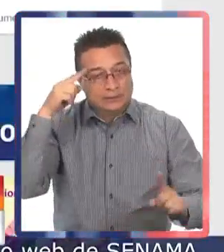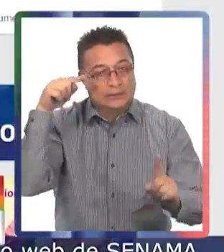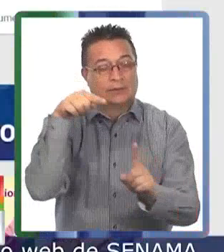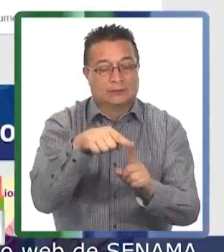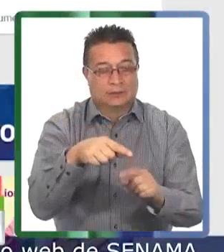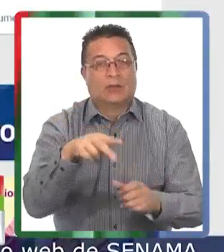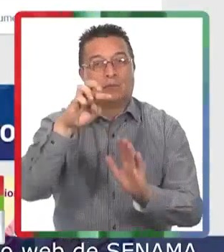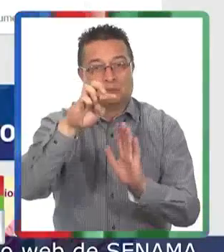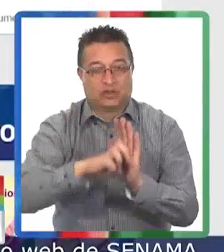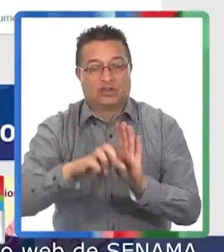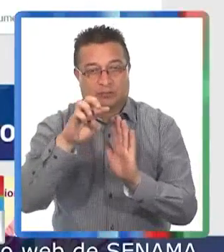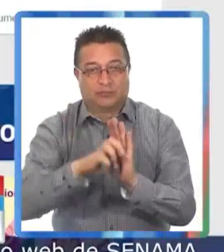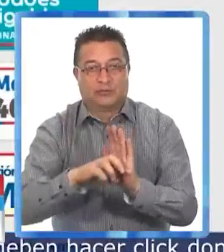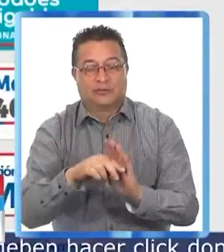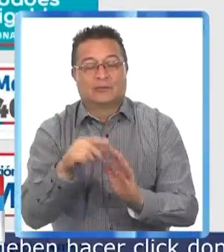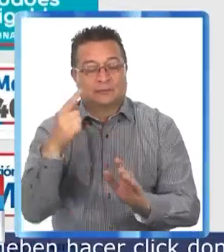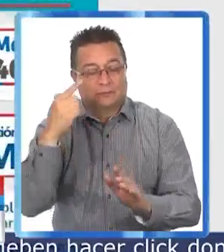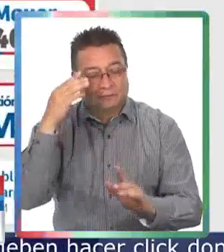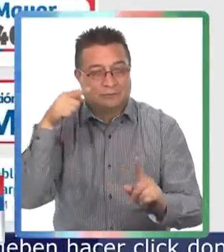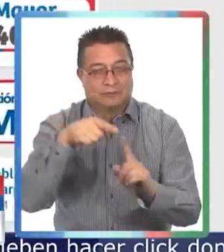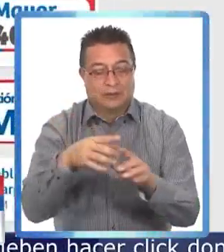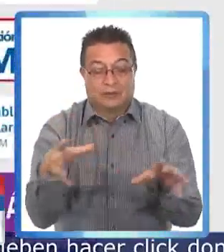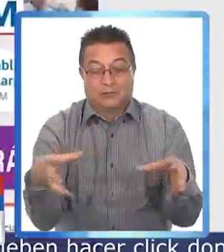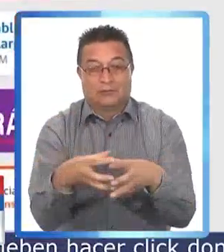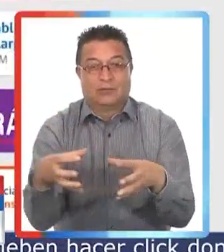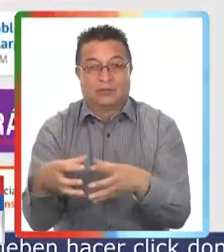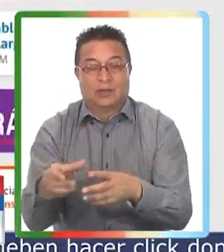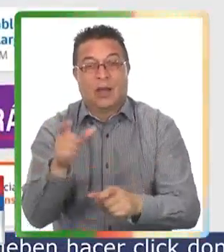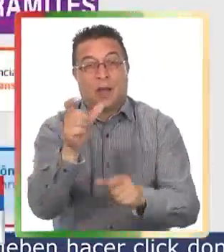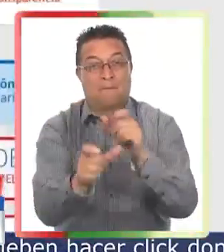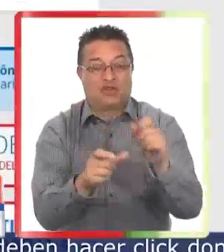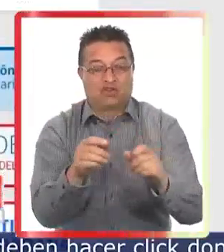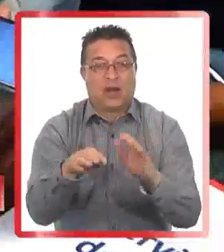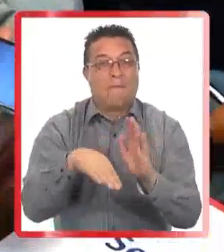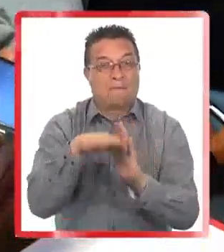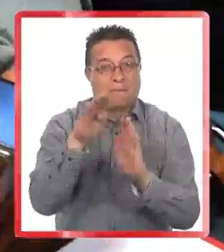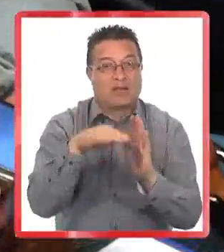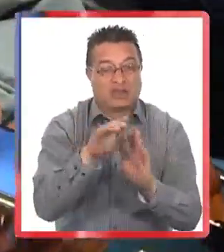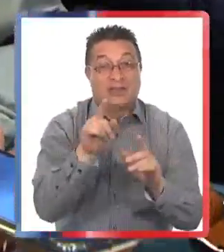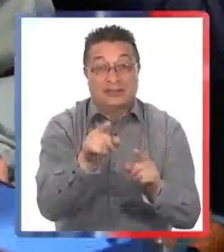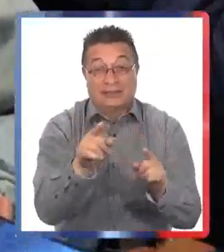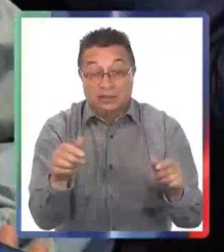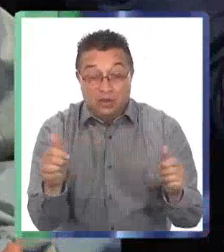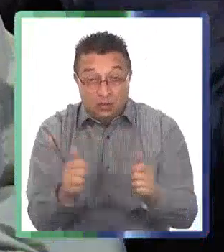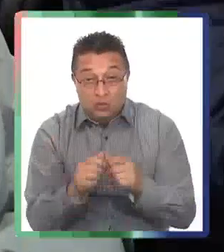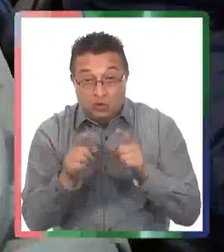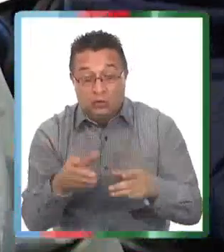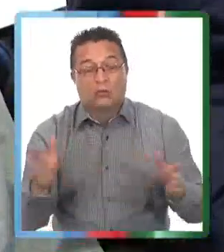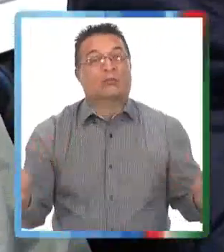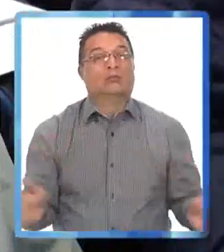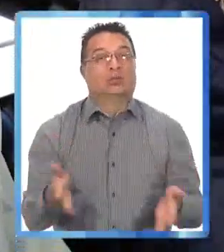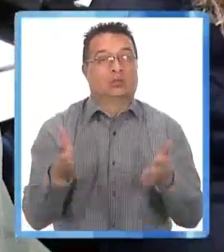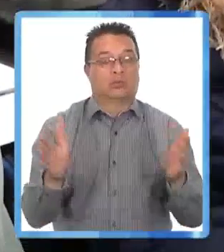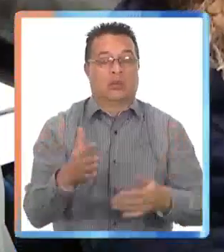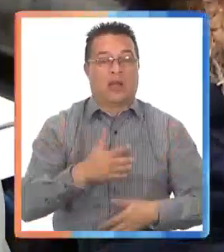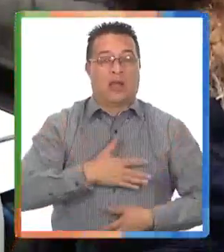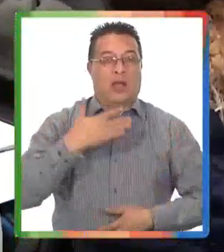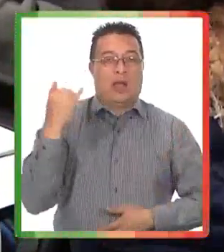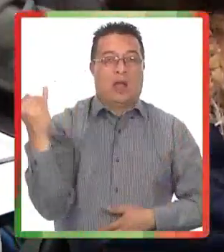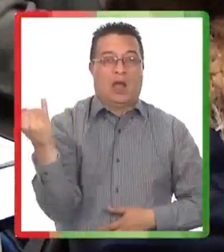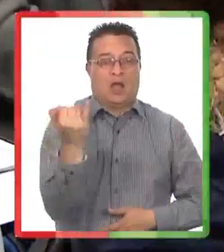está destinado a potenciar proyectos encabezados por organizaciones de personas mayores y con ello fomentar